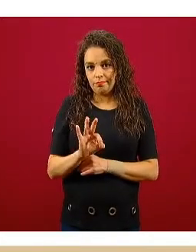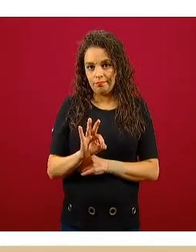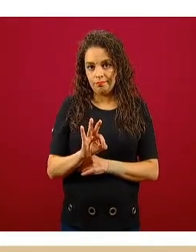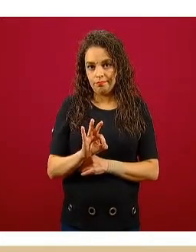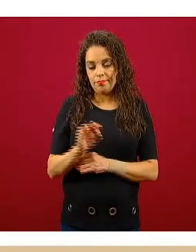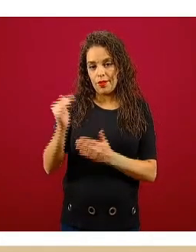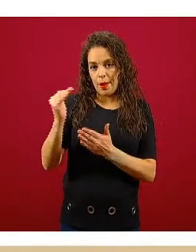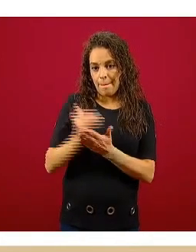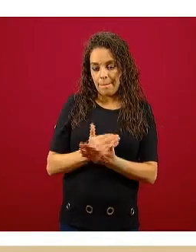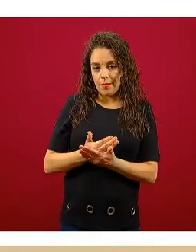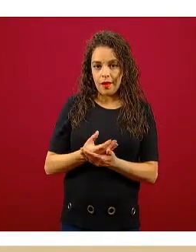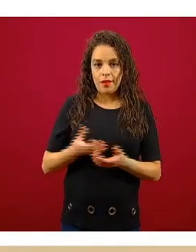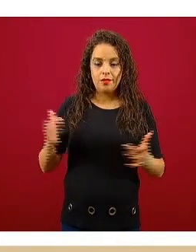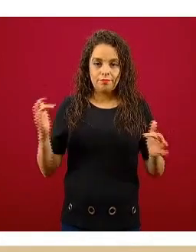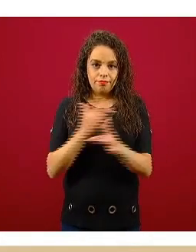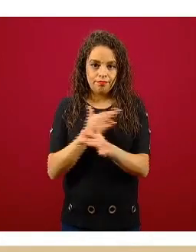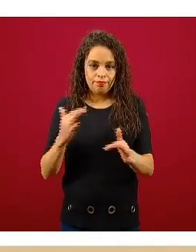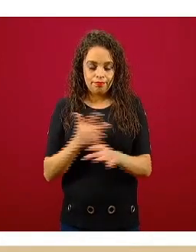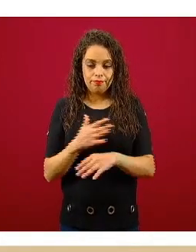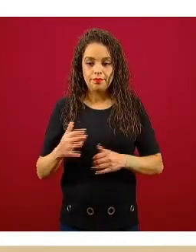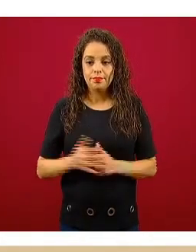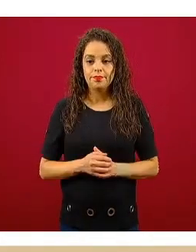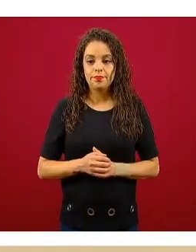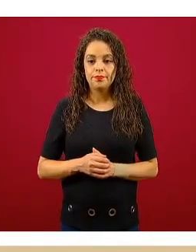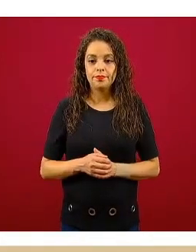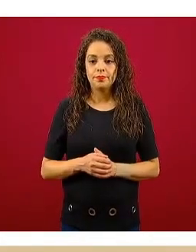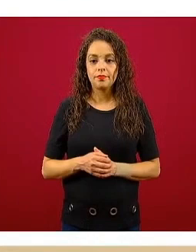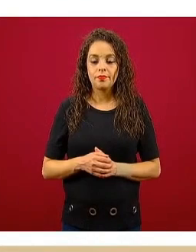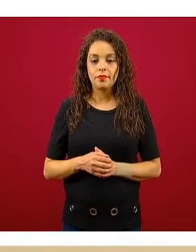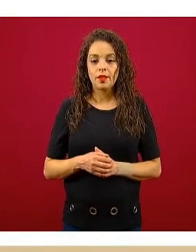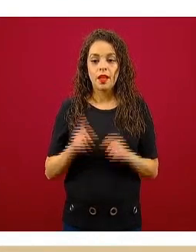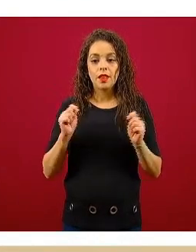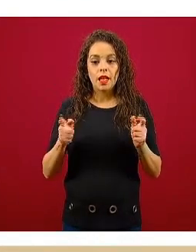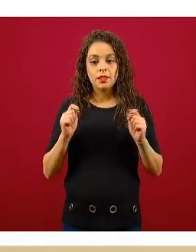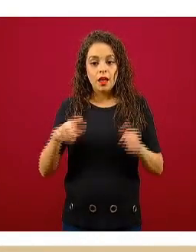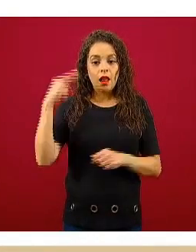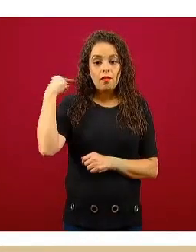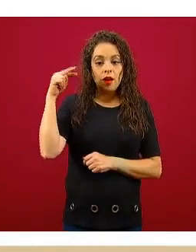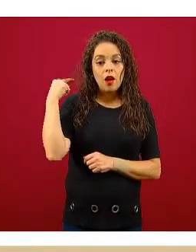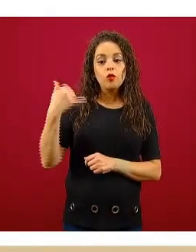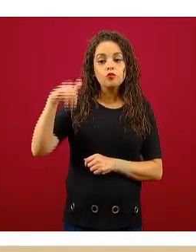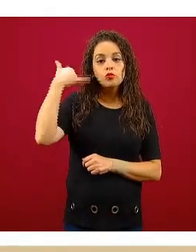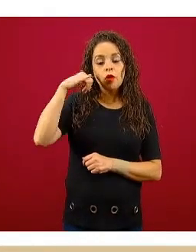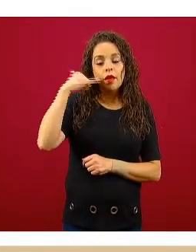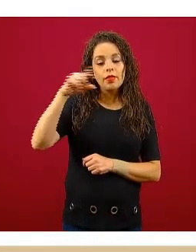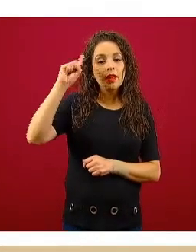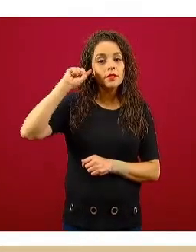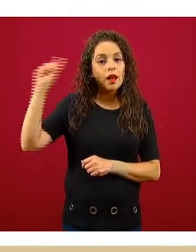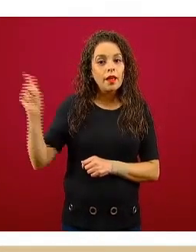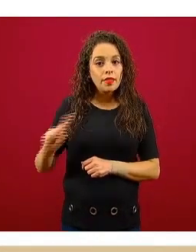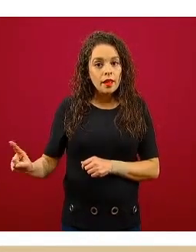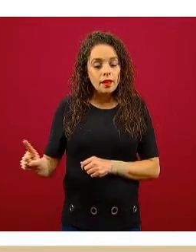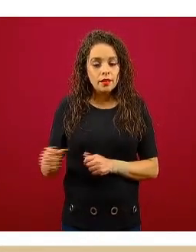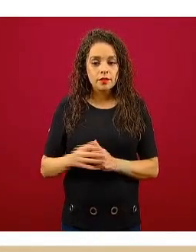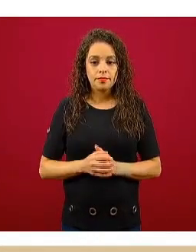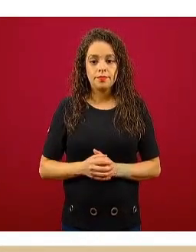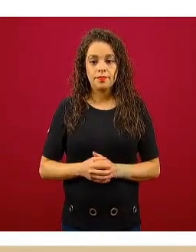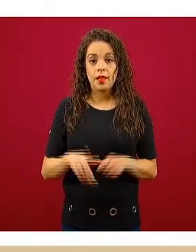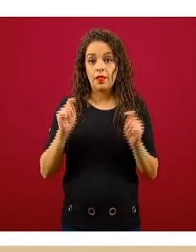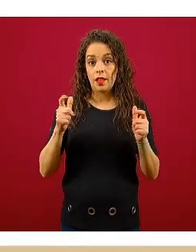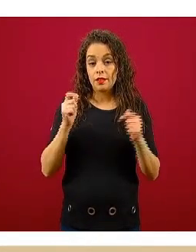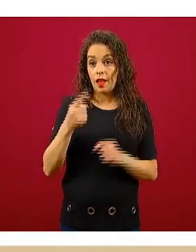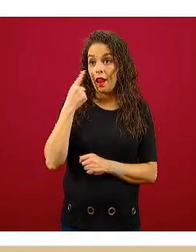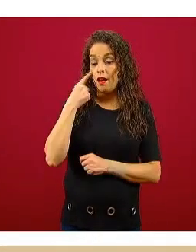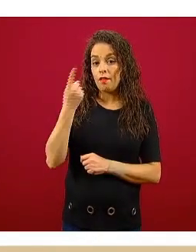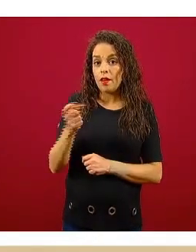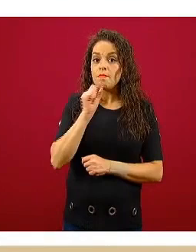favor. Tlaxcala, Veracruz, Yucatán y Zacatecas. En Tlaxcala vemos también los usuarios de